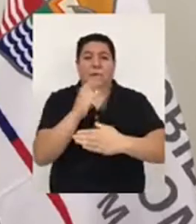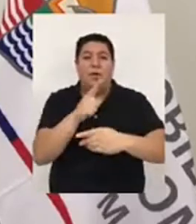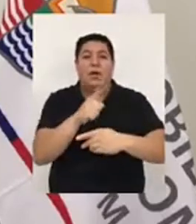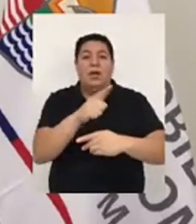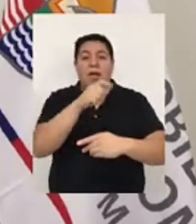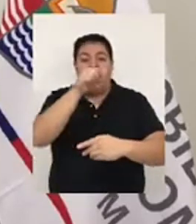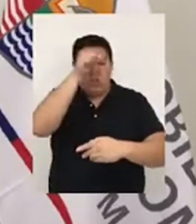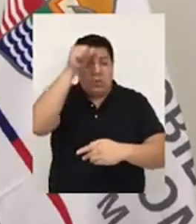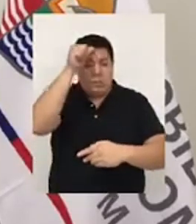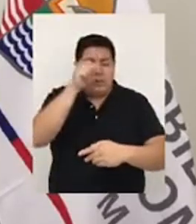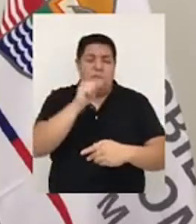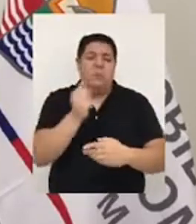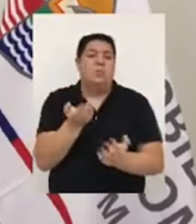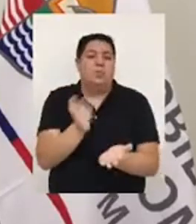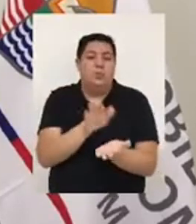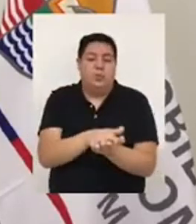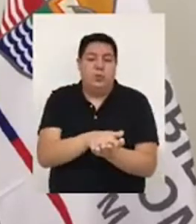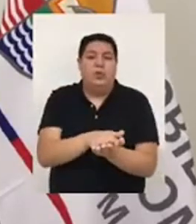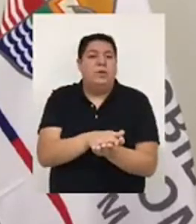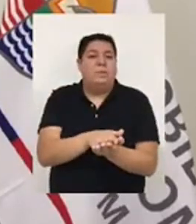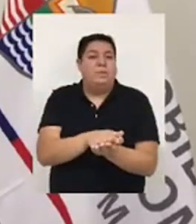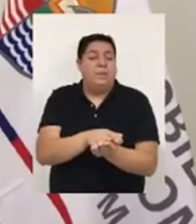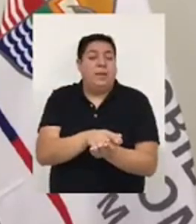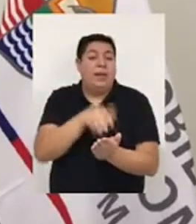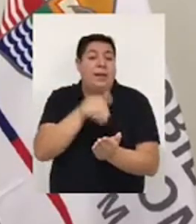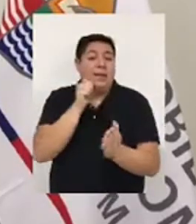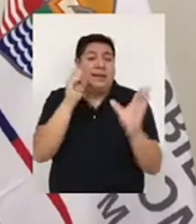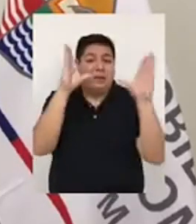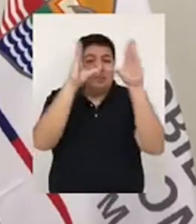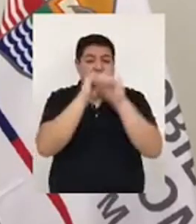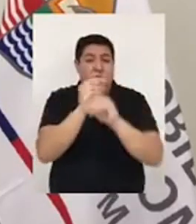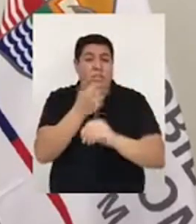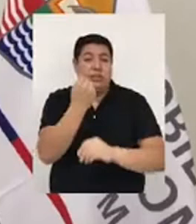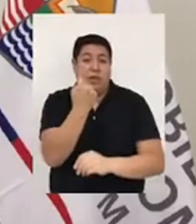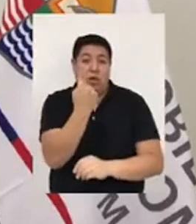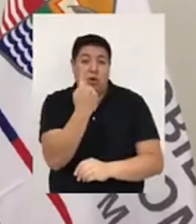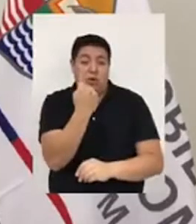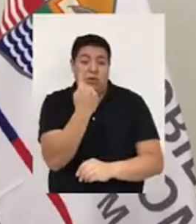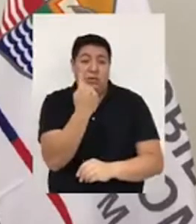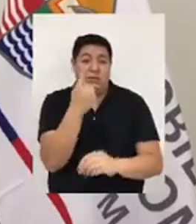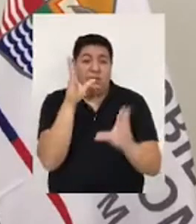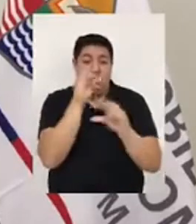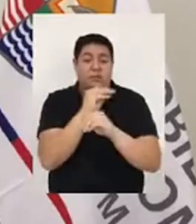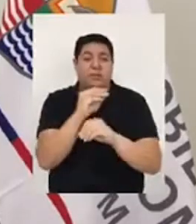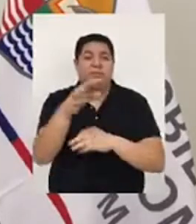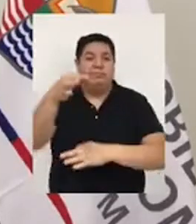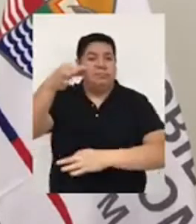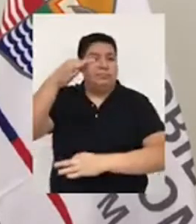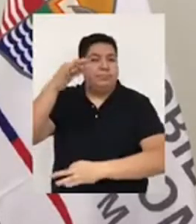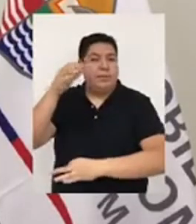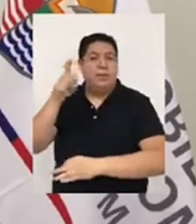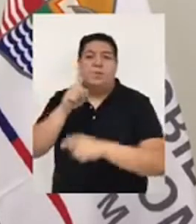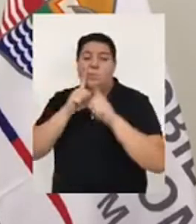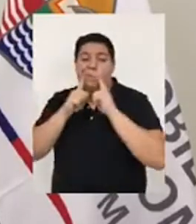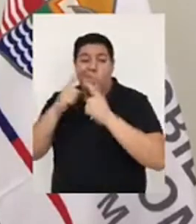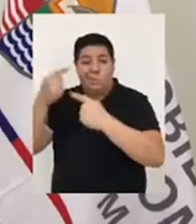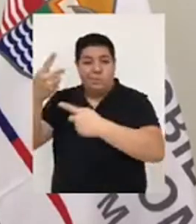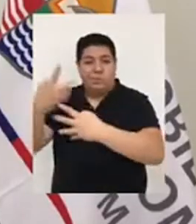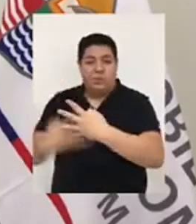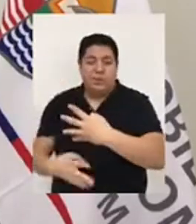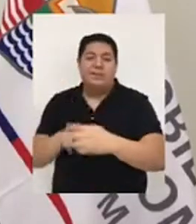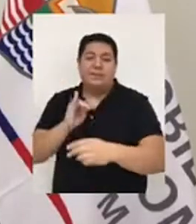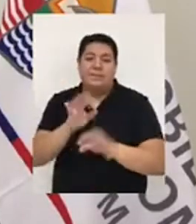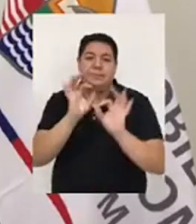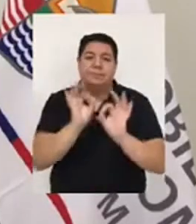domingo. Anoche, a las 11 de la noche, nosotros aproximadamente nos llegó el examen, el resultado del examen, donde